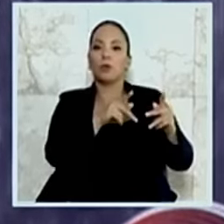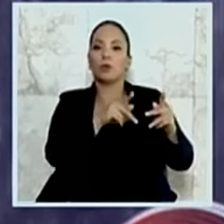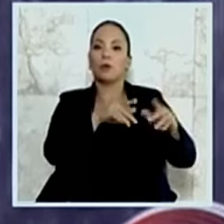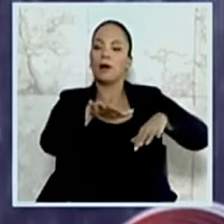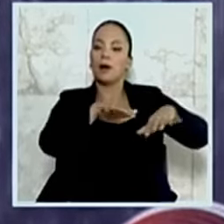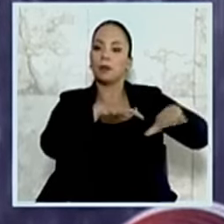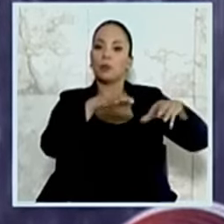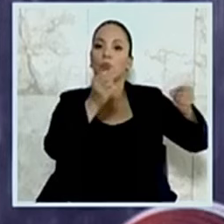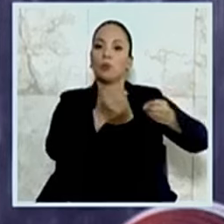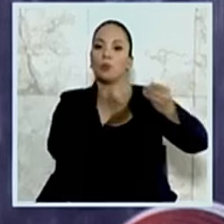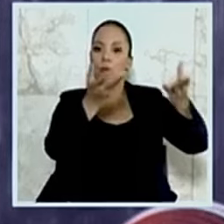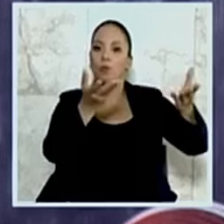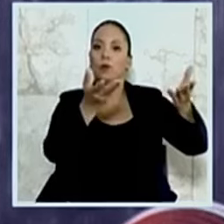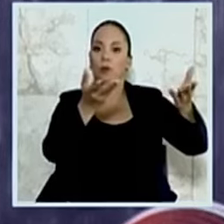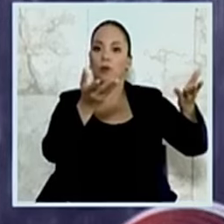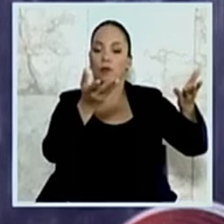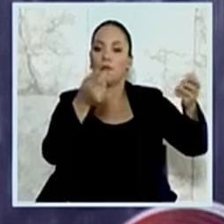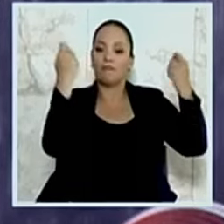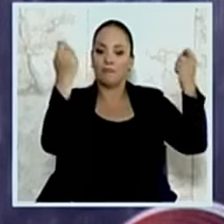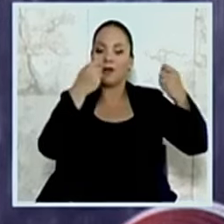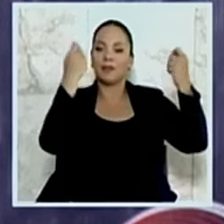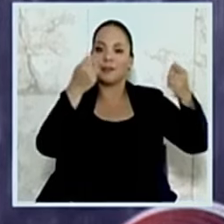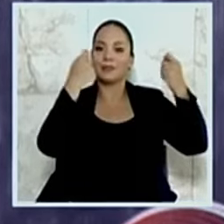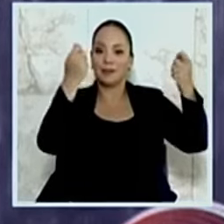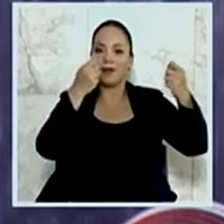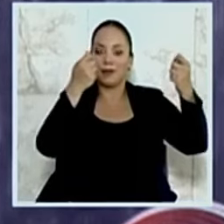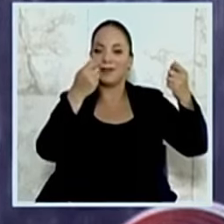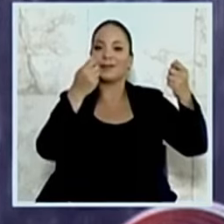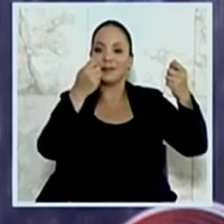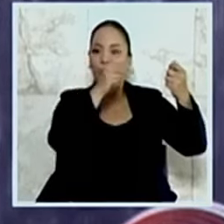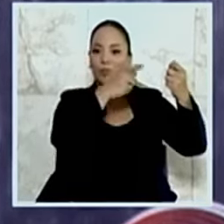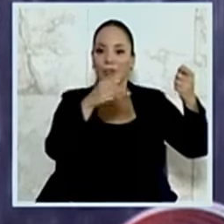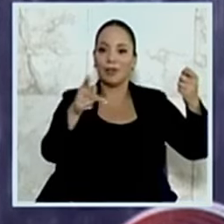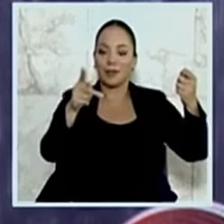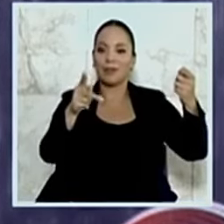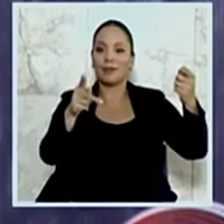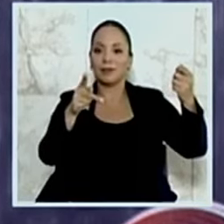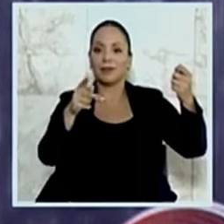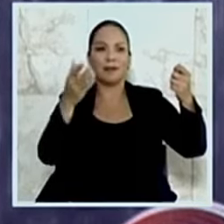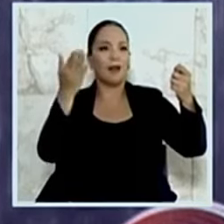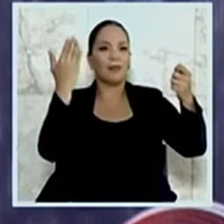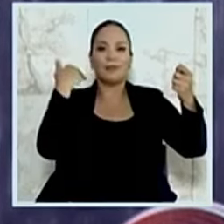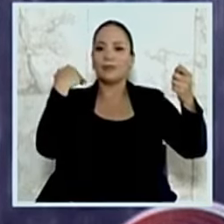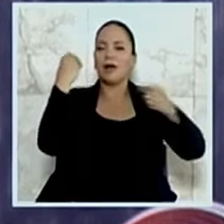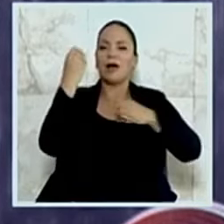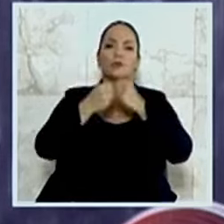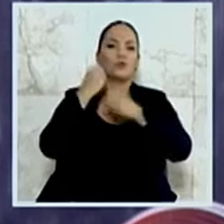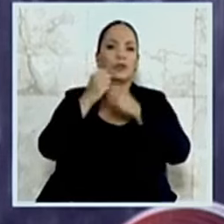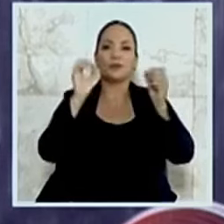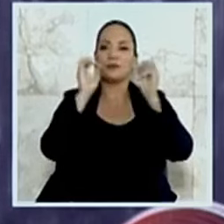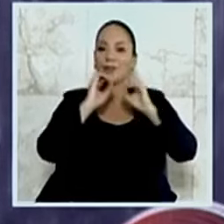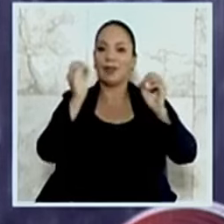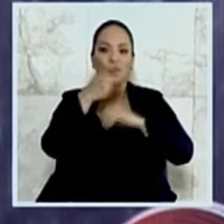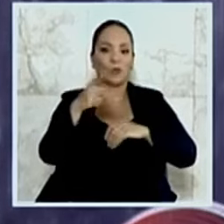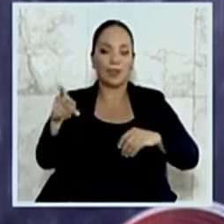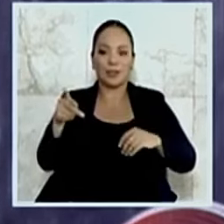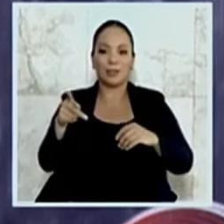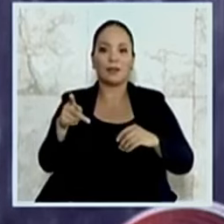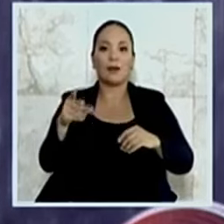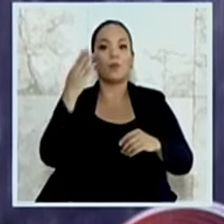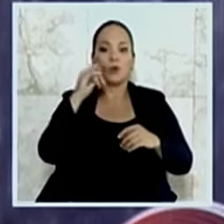una operación policial la última semana en la ciudad de Punta Arenas que, señor presidente, permitió la realización de un acto